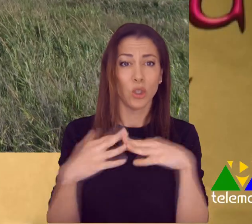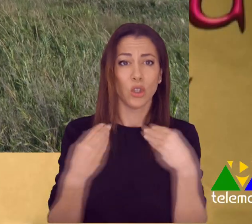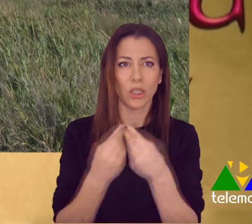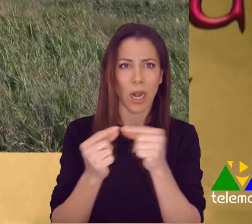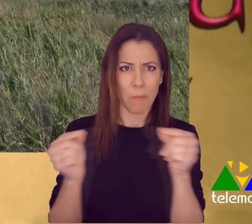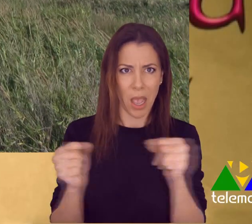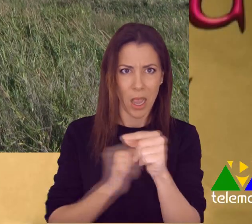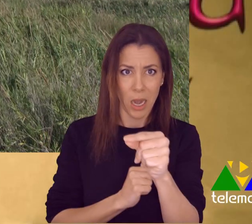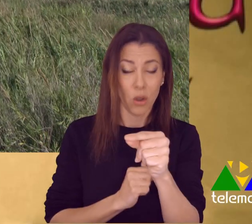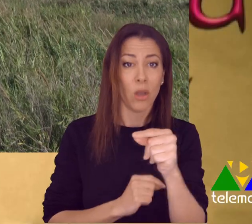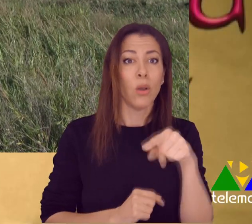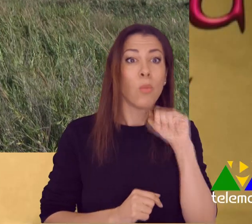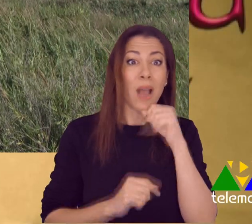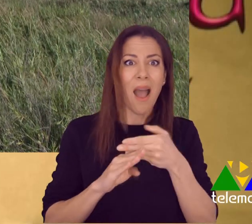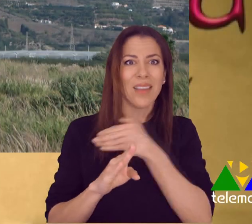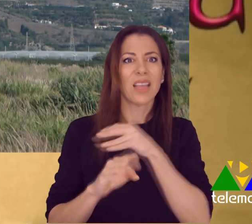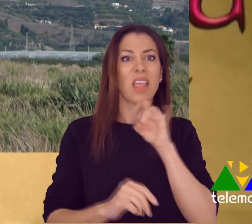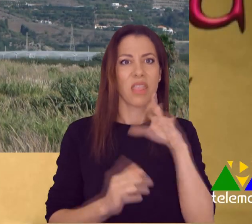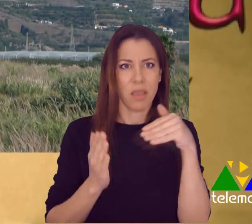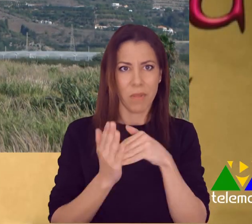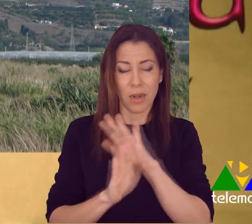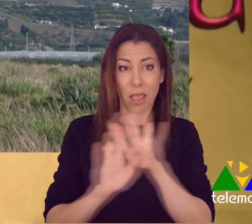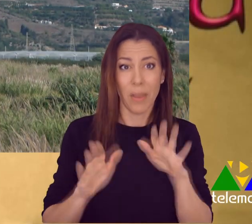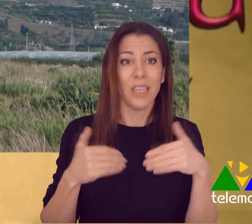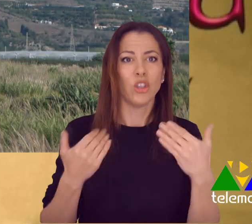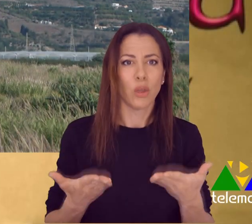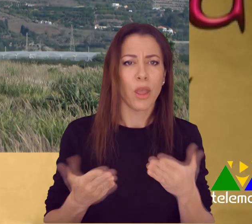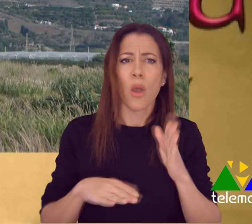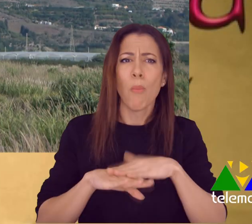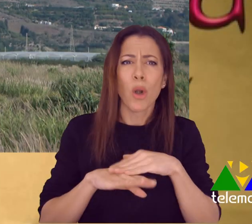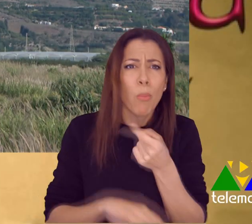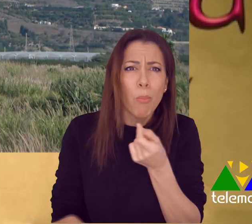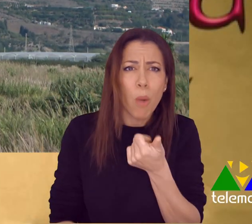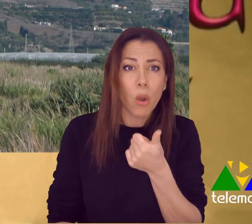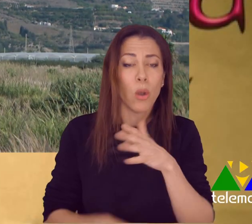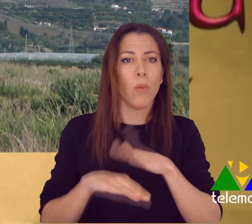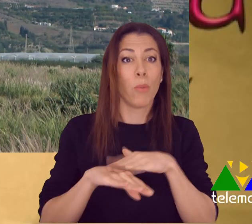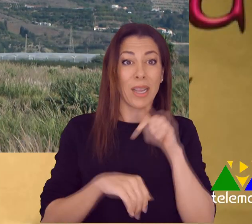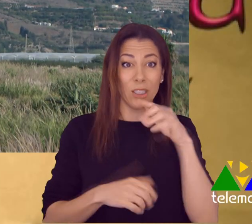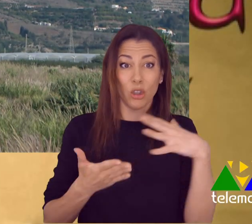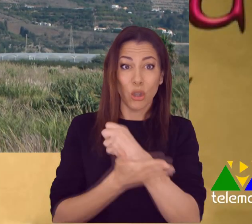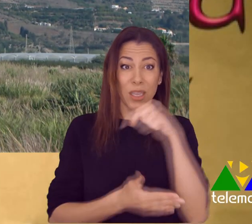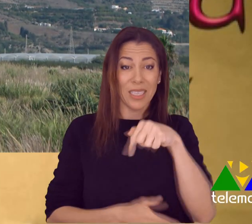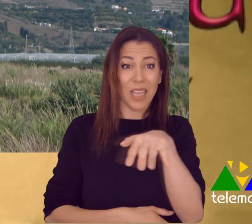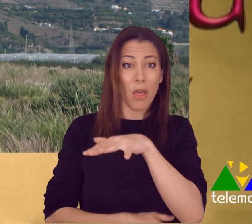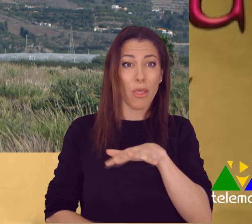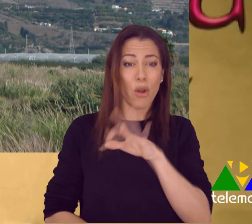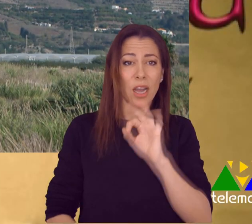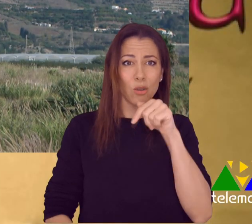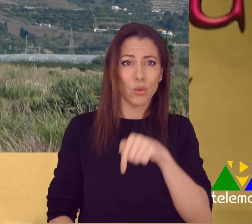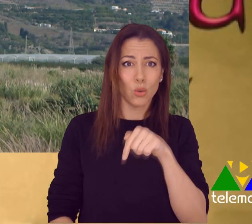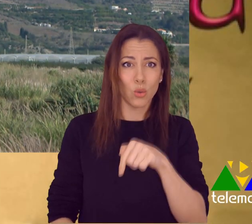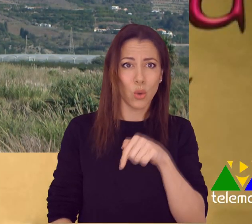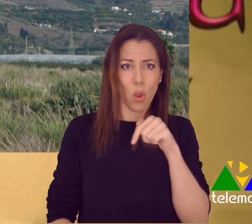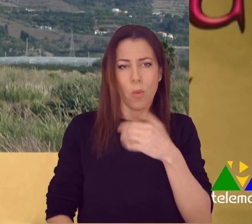Motril tenía solamente 15.000 marjales. Es decir, ¿por qué tenía tan poco? Porque toda esta zona que tenemos al sur, lo